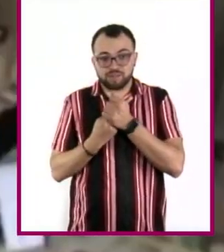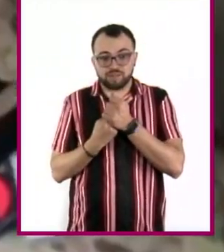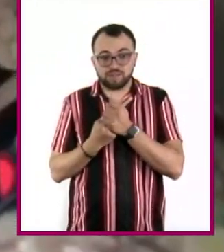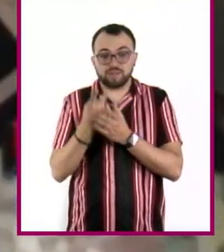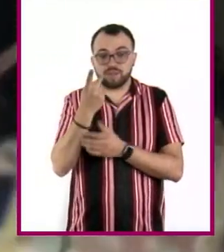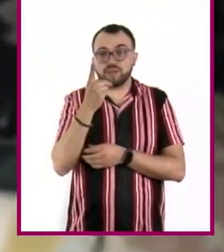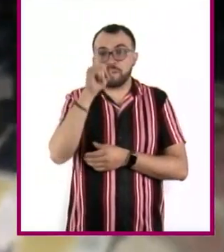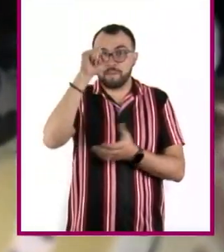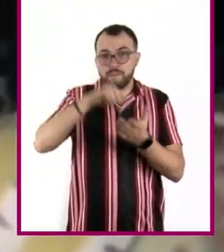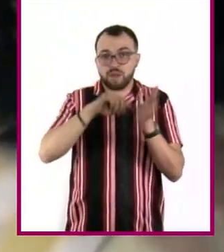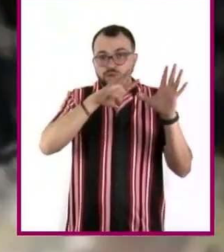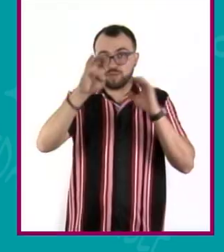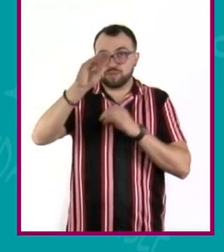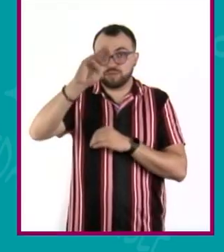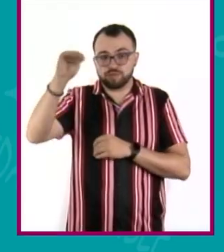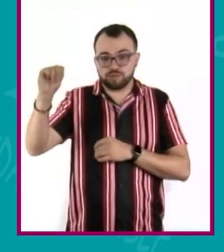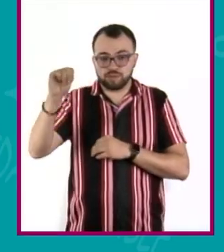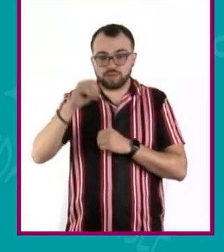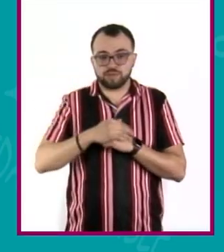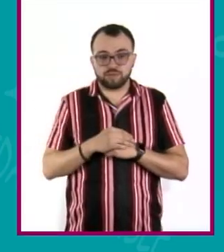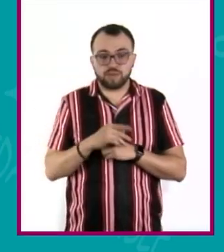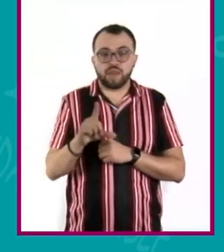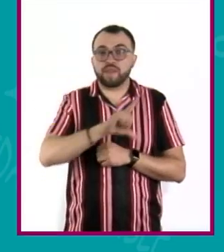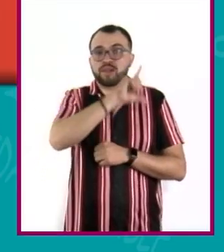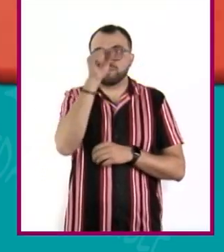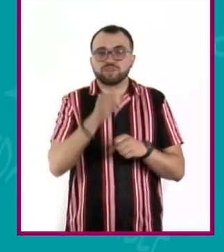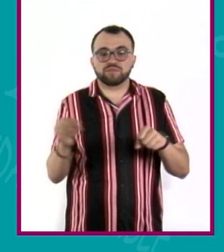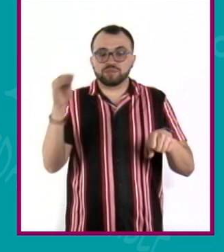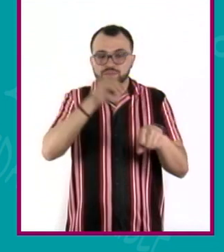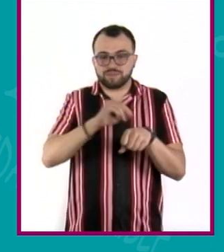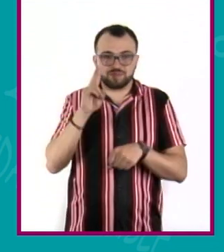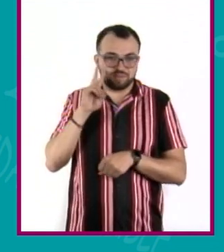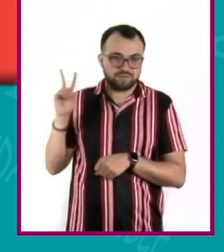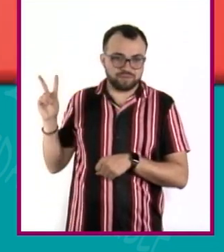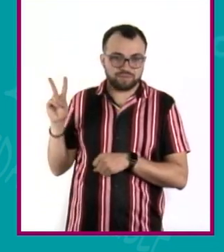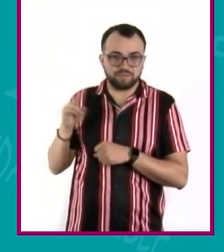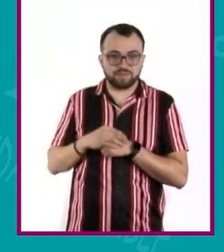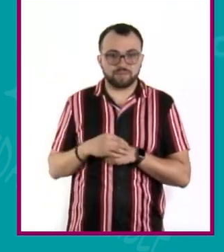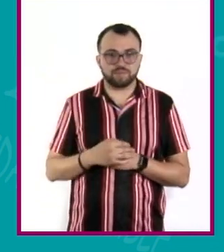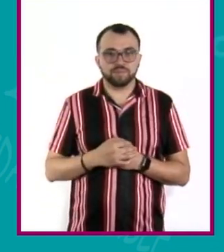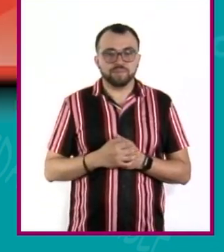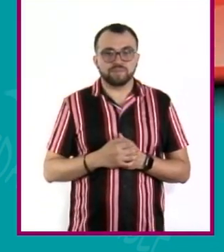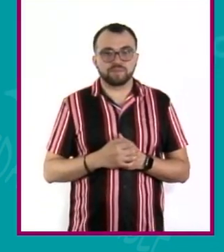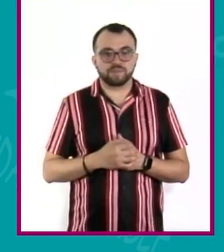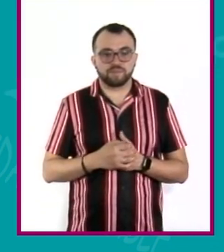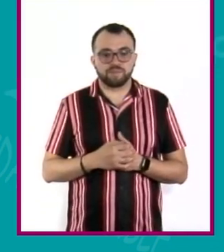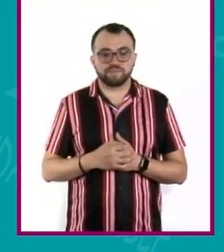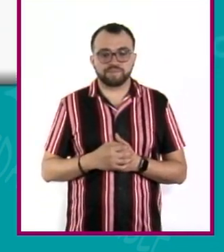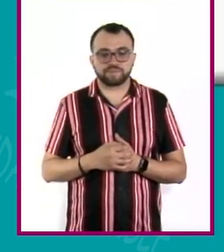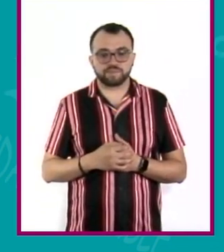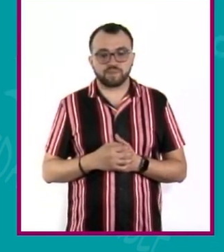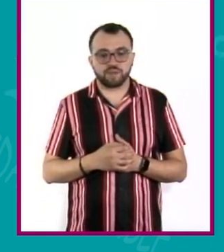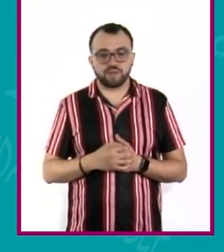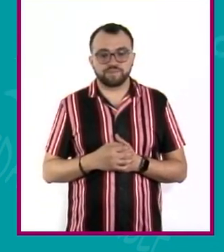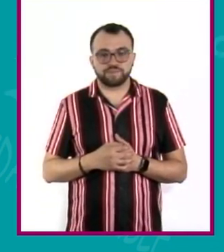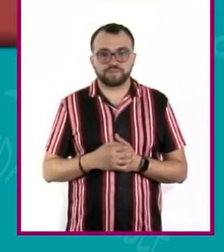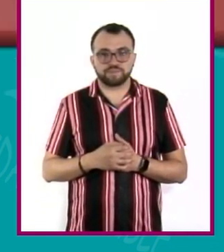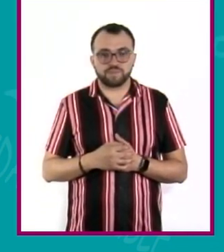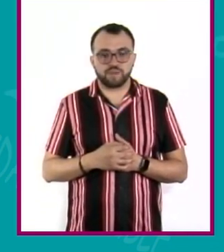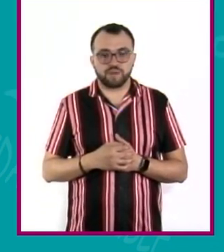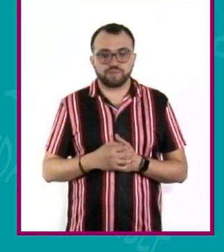en 1999. Más tarde se sumarían Bulgaria, Eslovaquia, Eslovenia, Estonia,